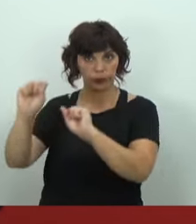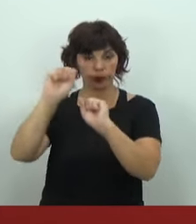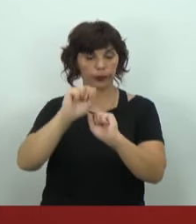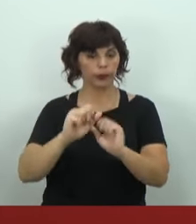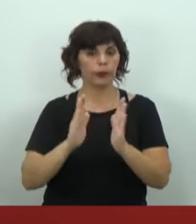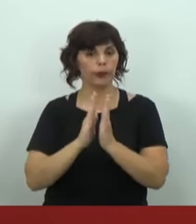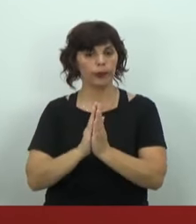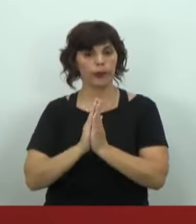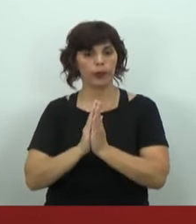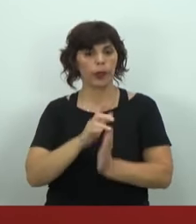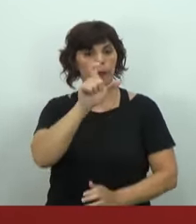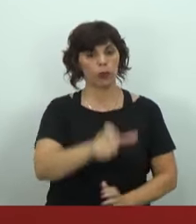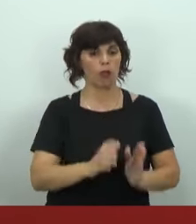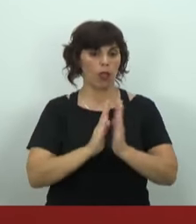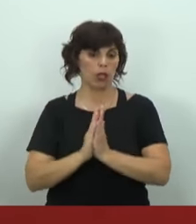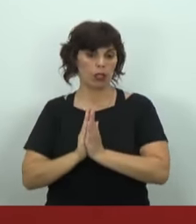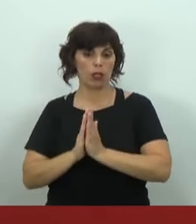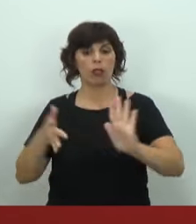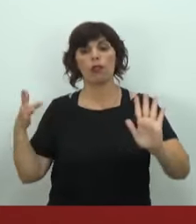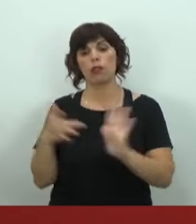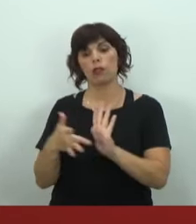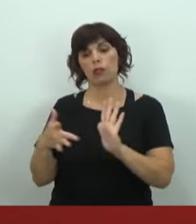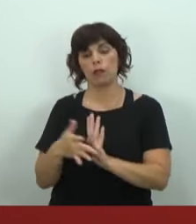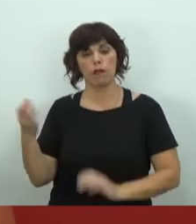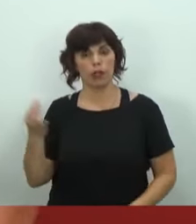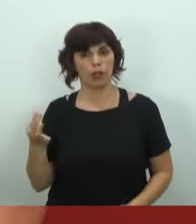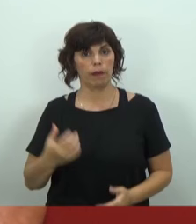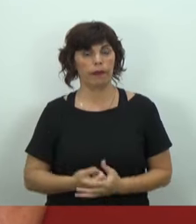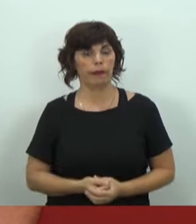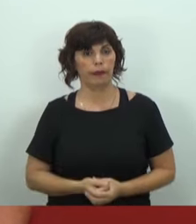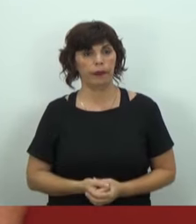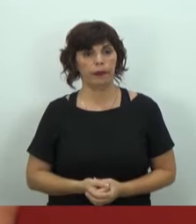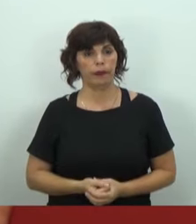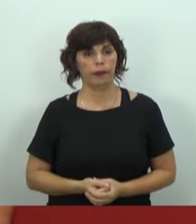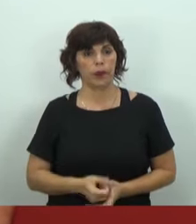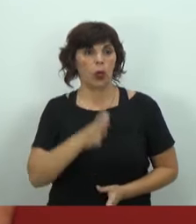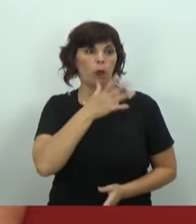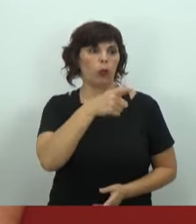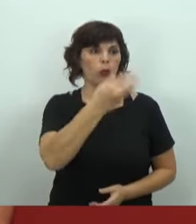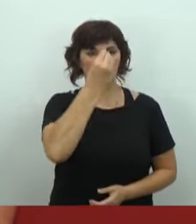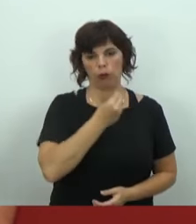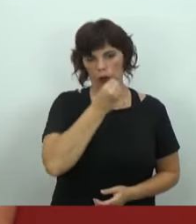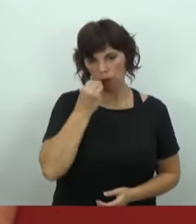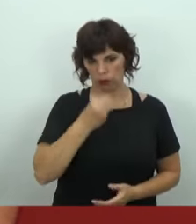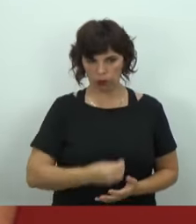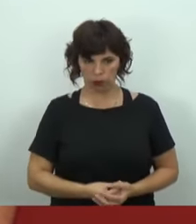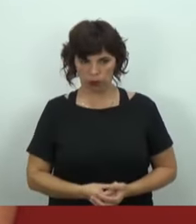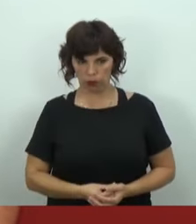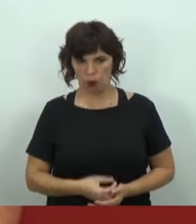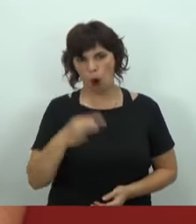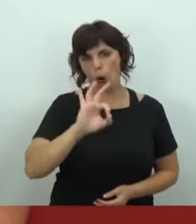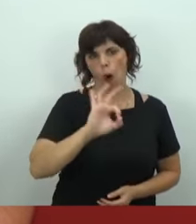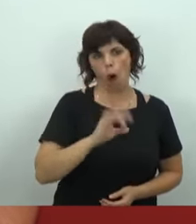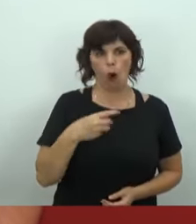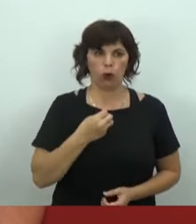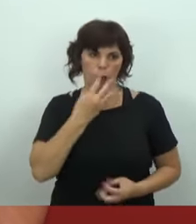La santidad de una persona no viene por un ayuno, por los sacrificios